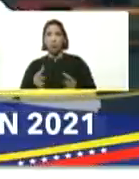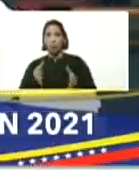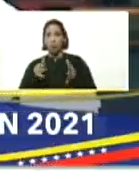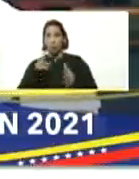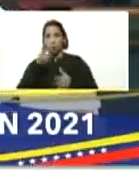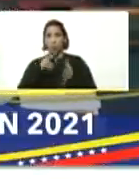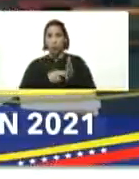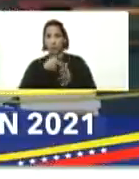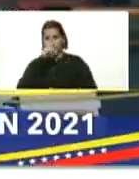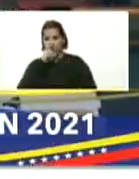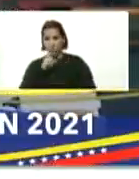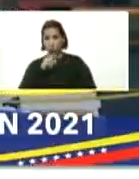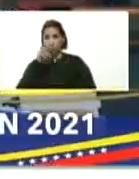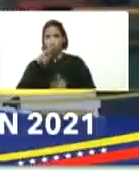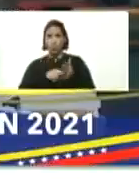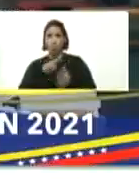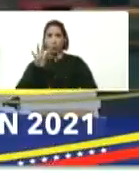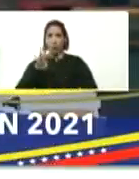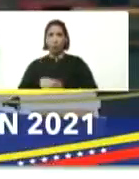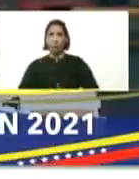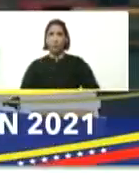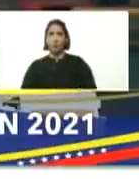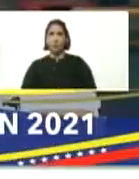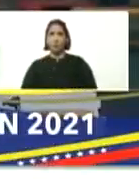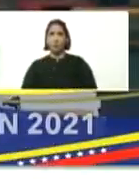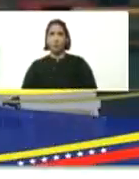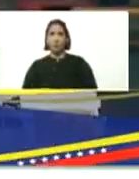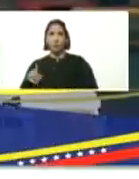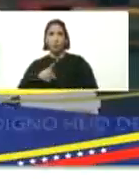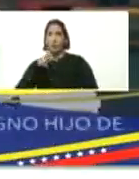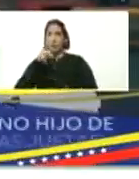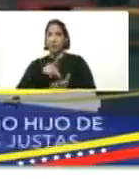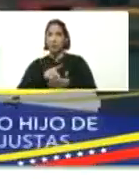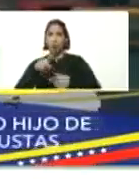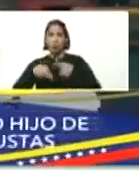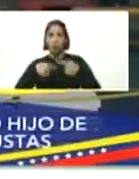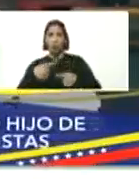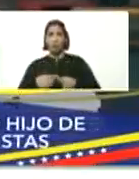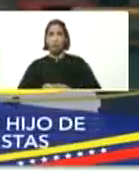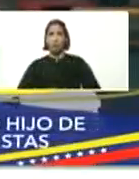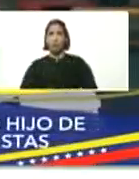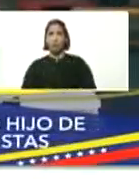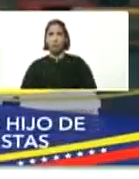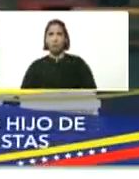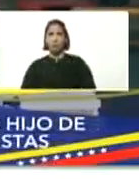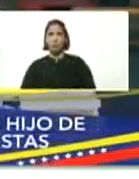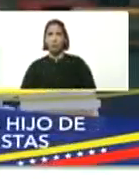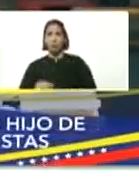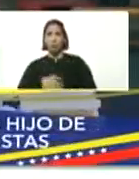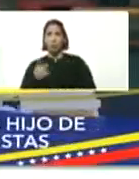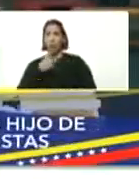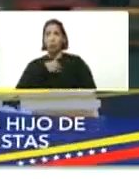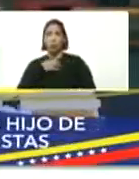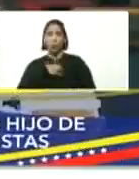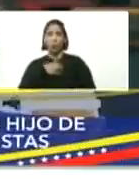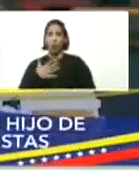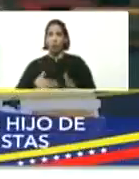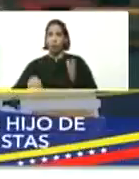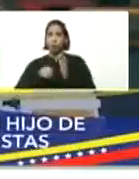el 2004. No se presentó después, porque no se podía